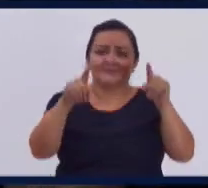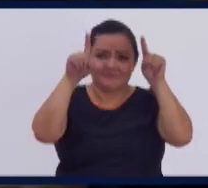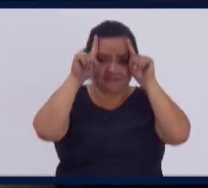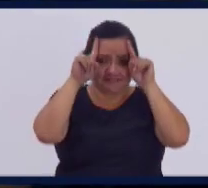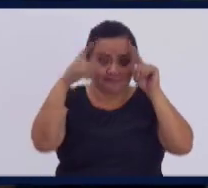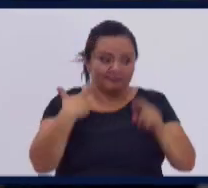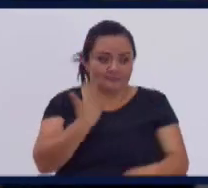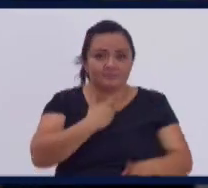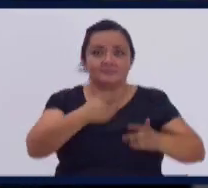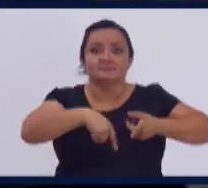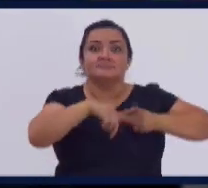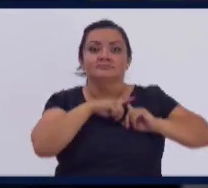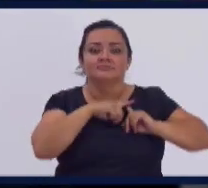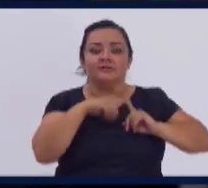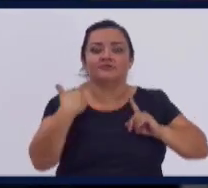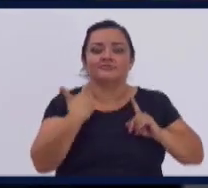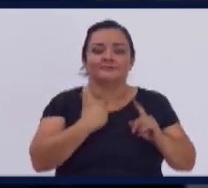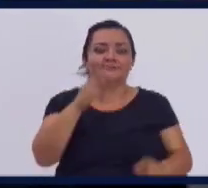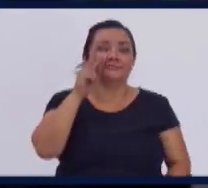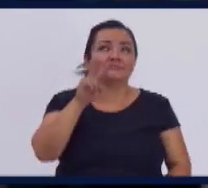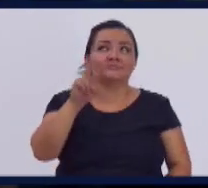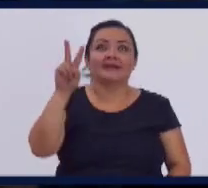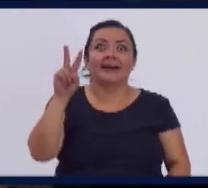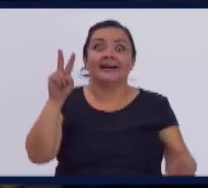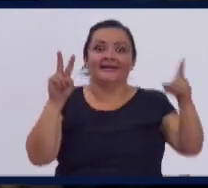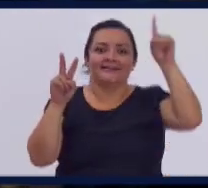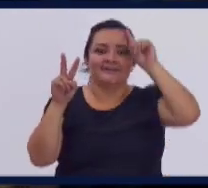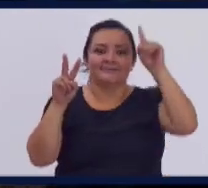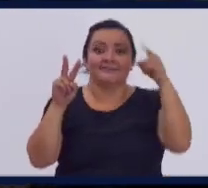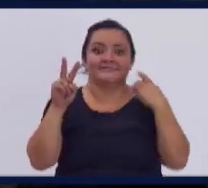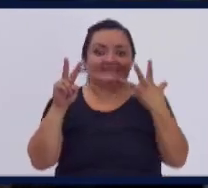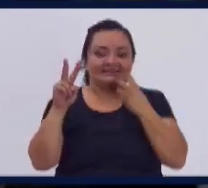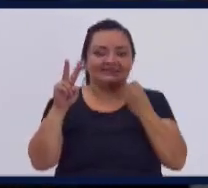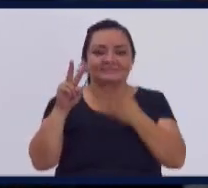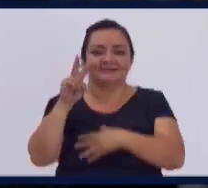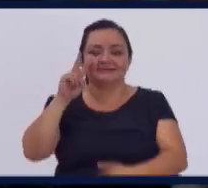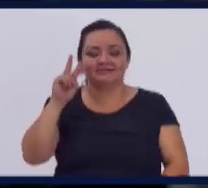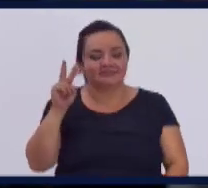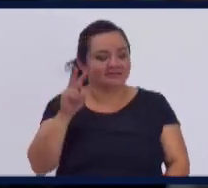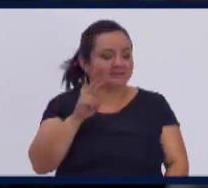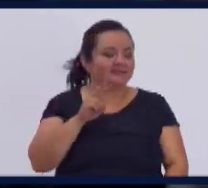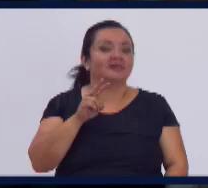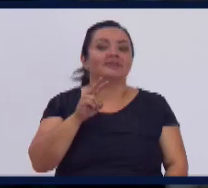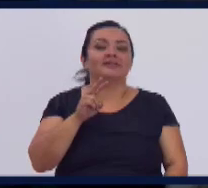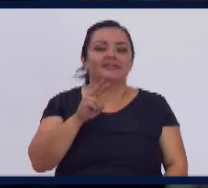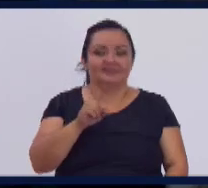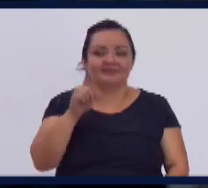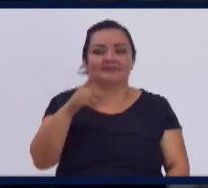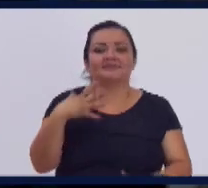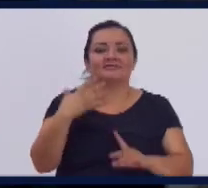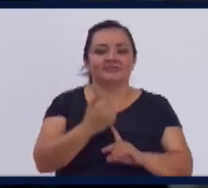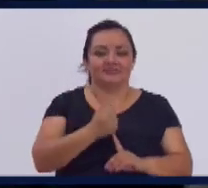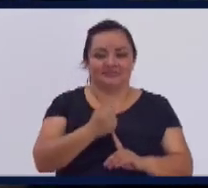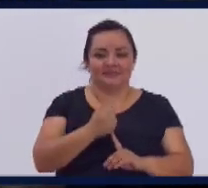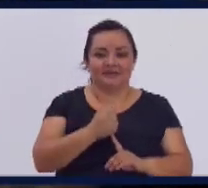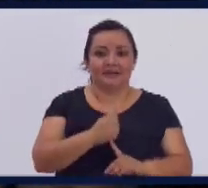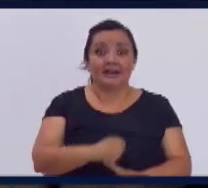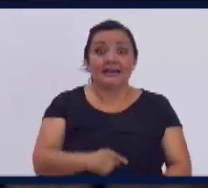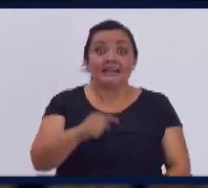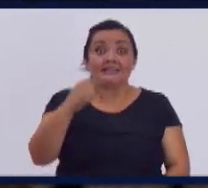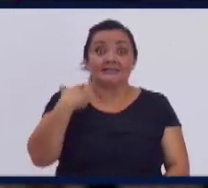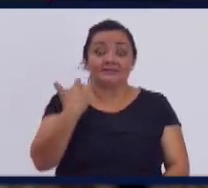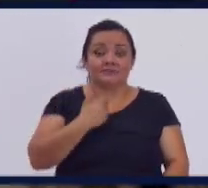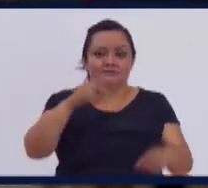en contra de nosotros es que quitemos la vista del Hacedor de maravillas. Si él logra